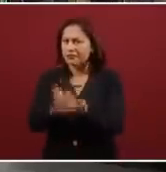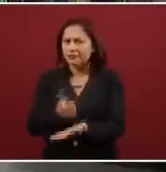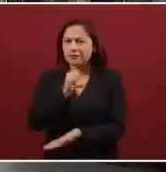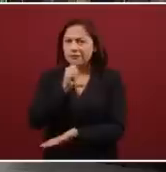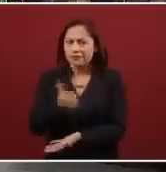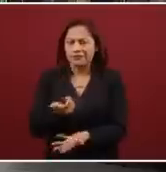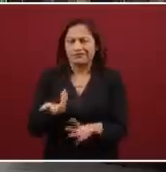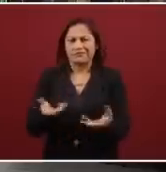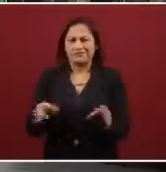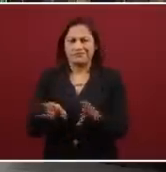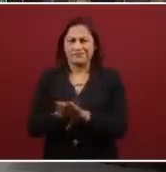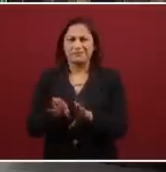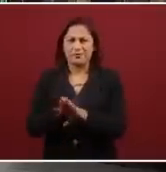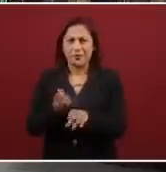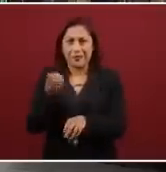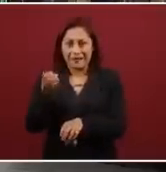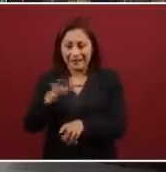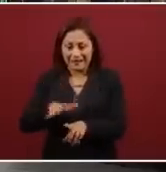aclaro,